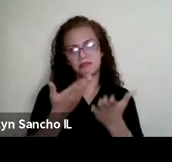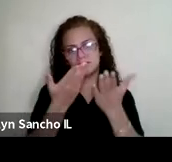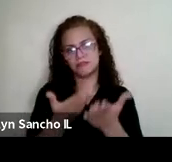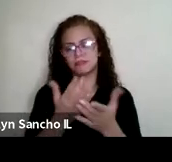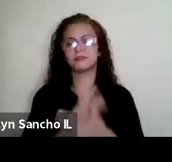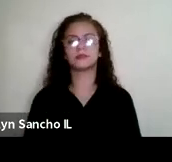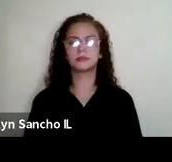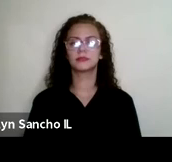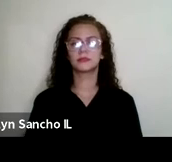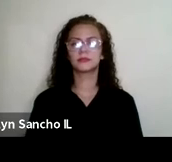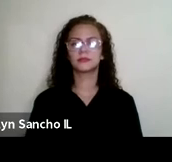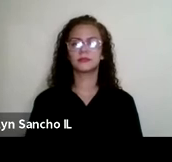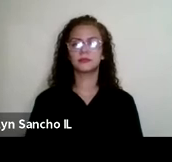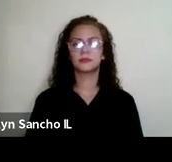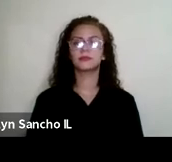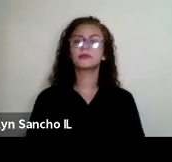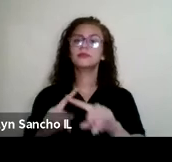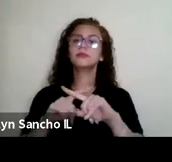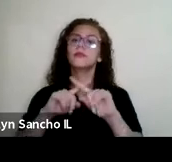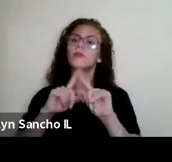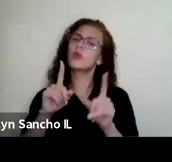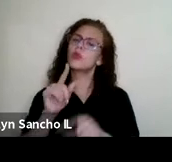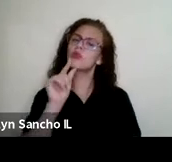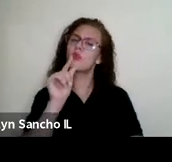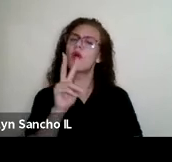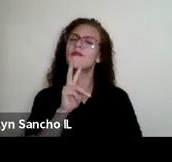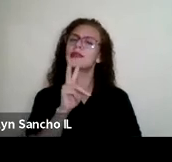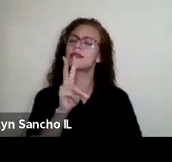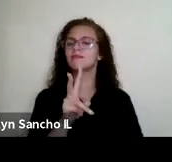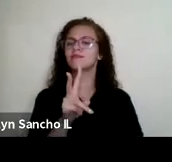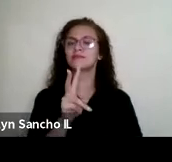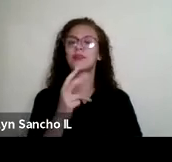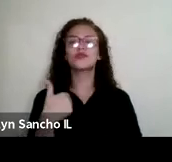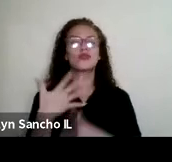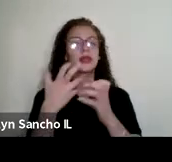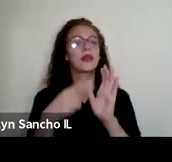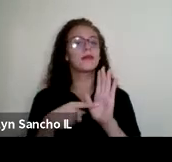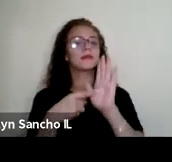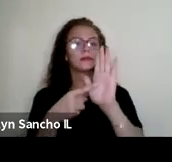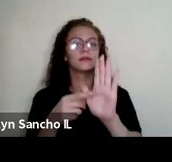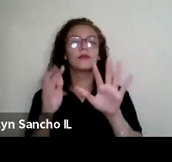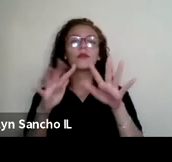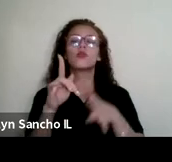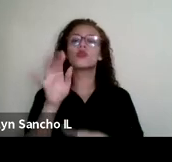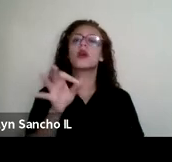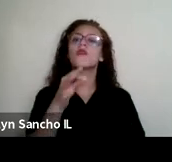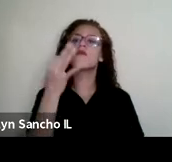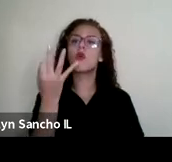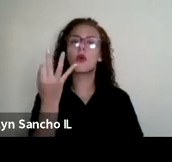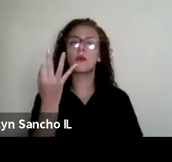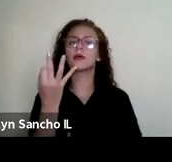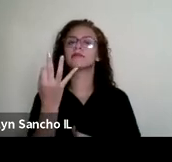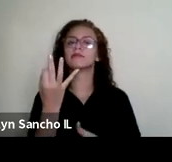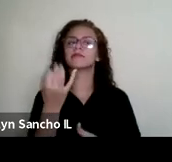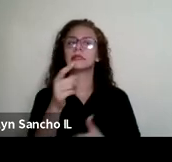¿verdad? Pero es un poco, ¿verdad? Yo quería presentarlos como una manera de ilustrar,